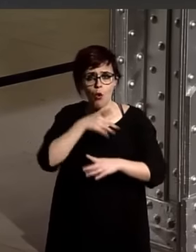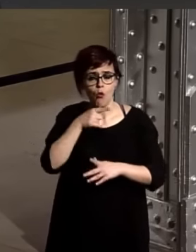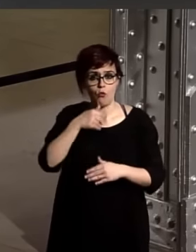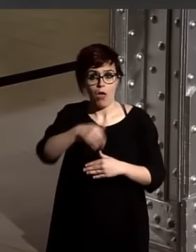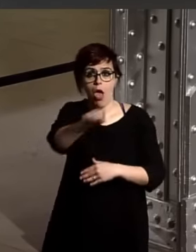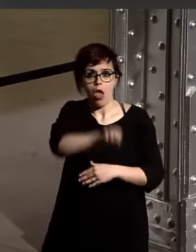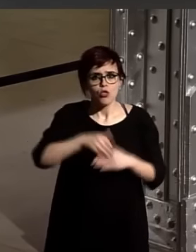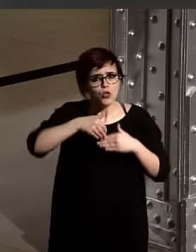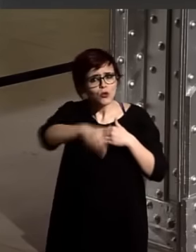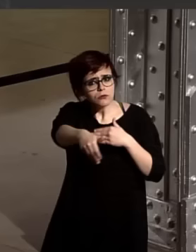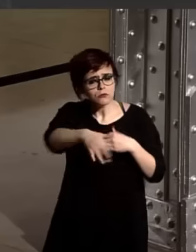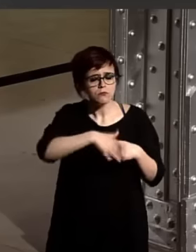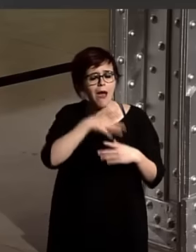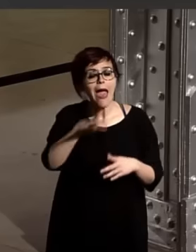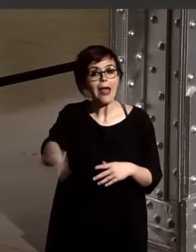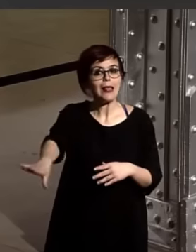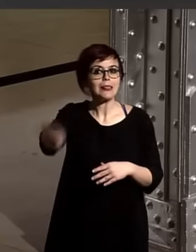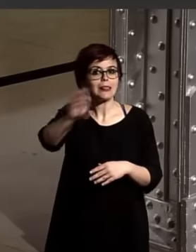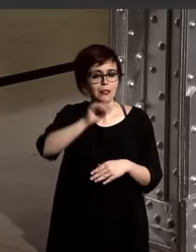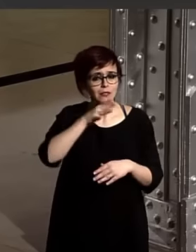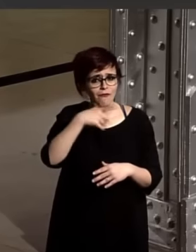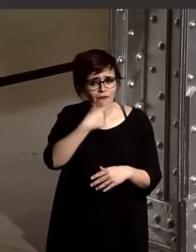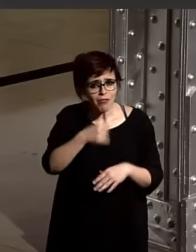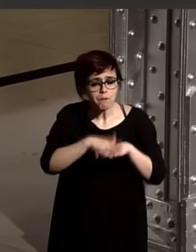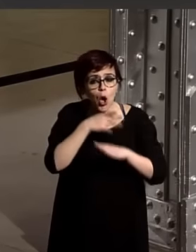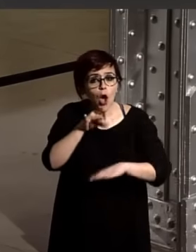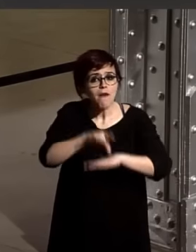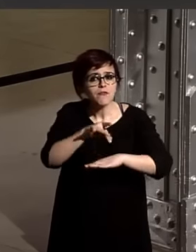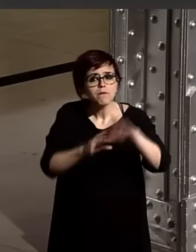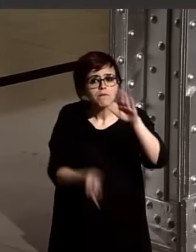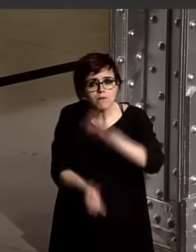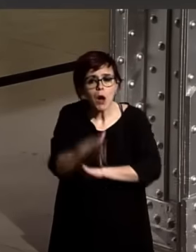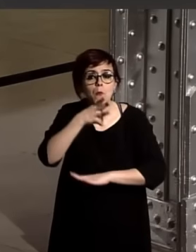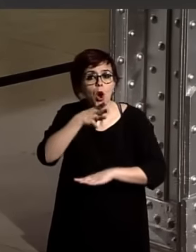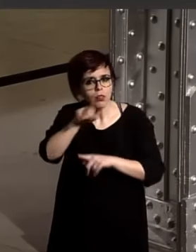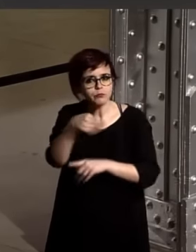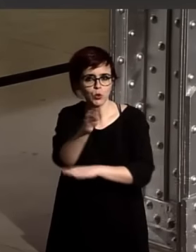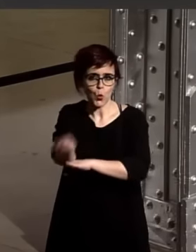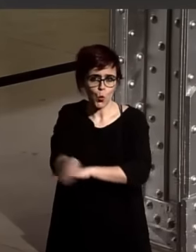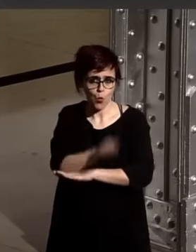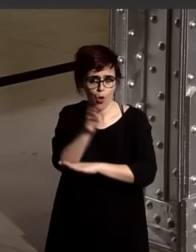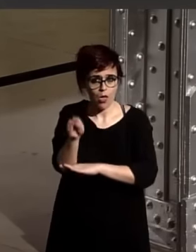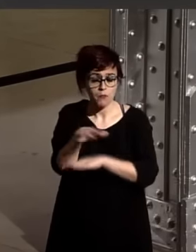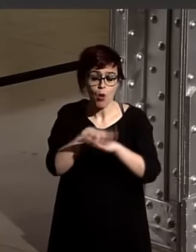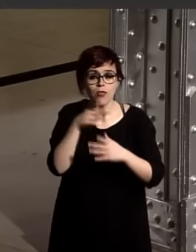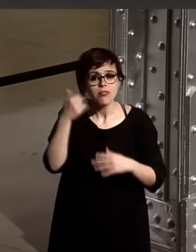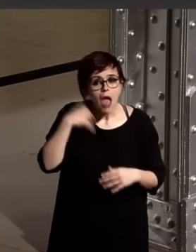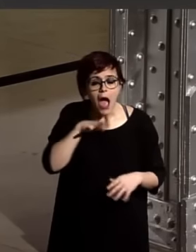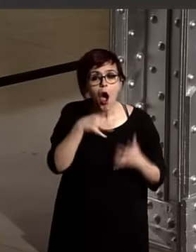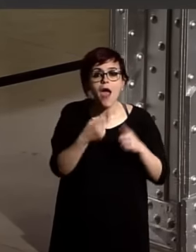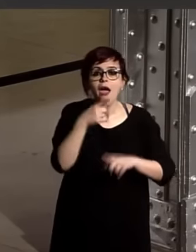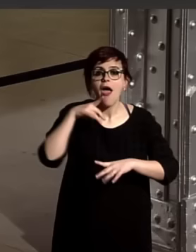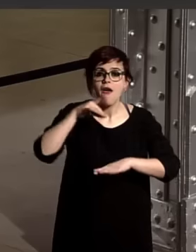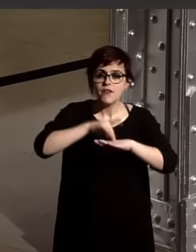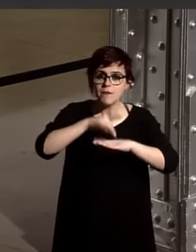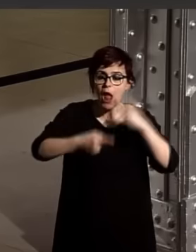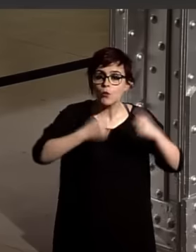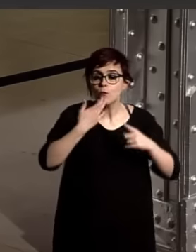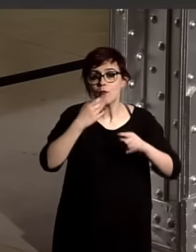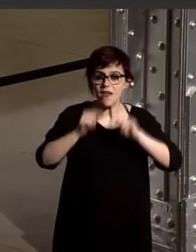es ser capaces realmente de entender en profundidad porque se producen las enfermedades y curarlas ya hemos entendido Por qué se producen algunas enfermedades